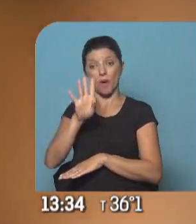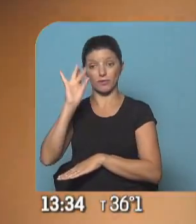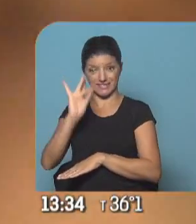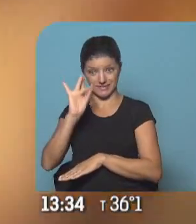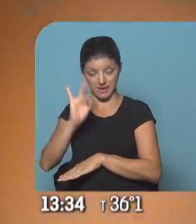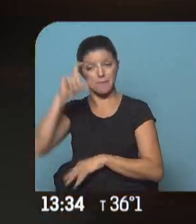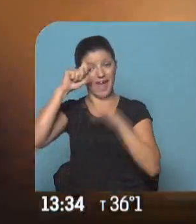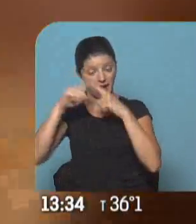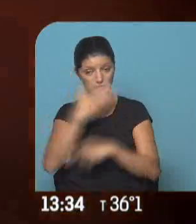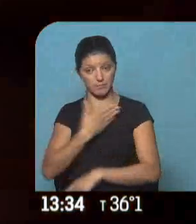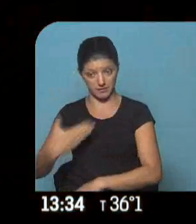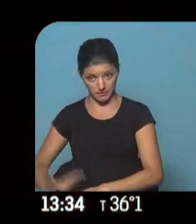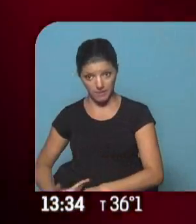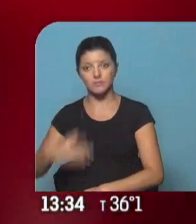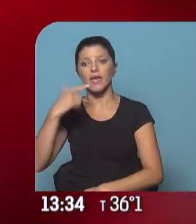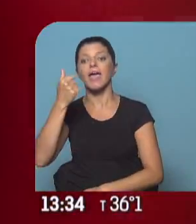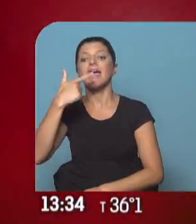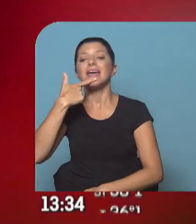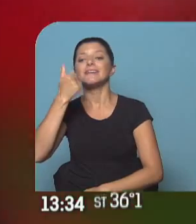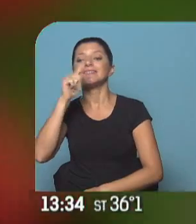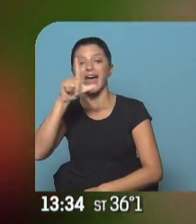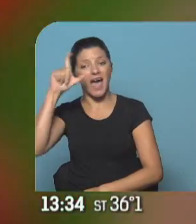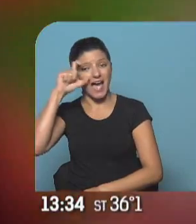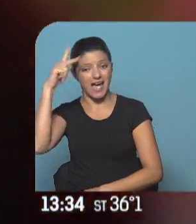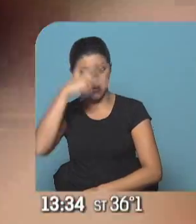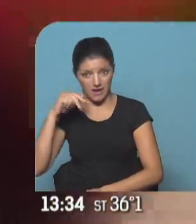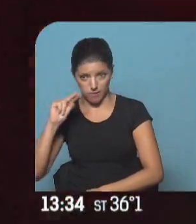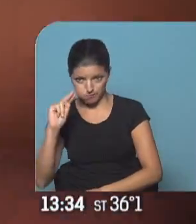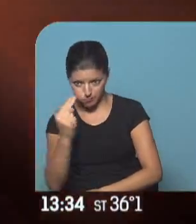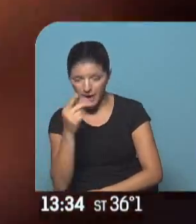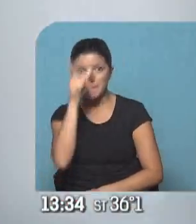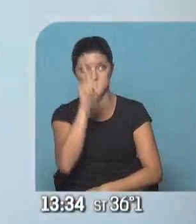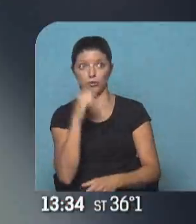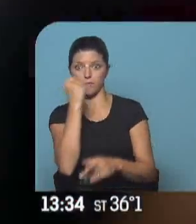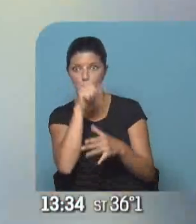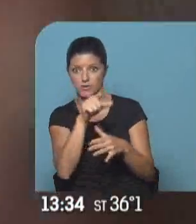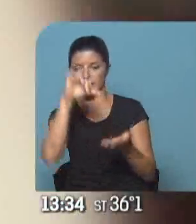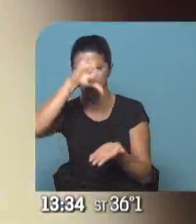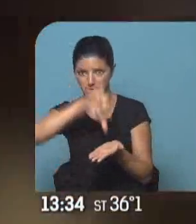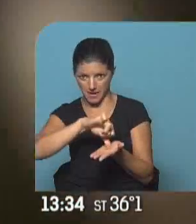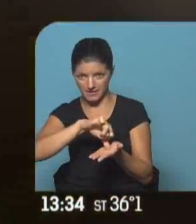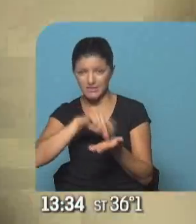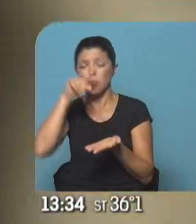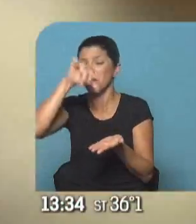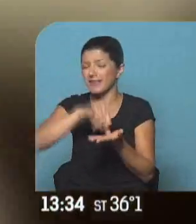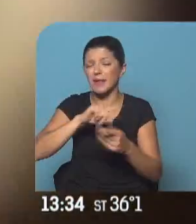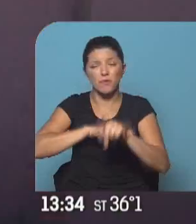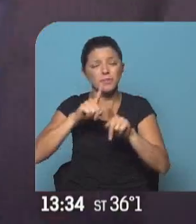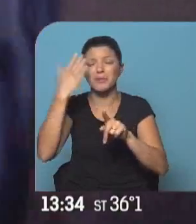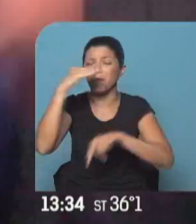del expresidente Ali Abdullah Saleh, la figura política de mayor perfil en el país más pobre del mundo árabe.